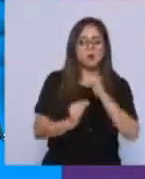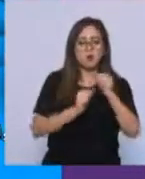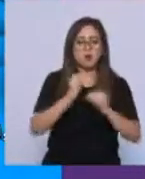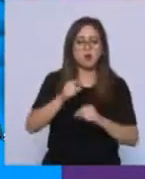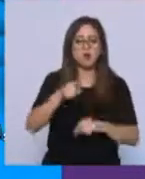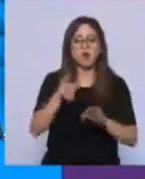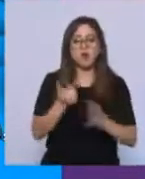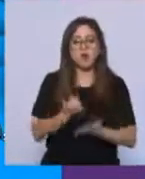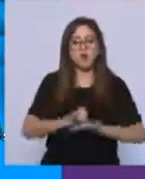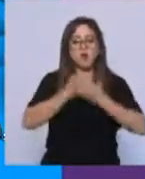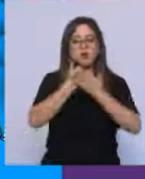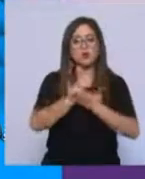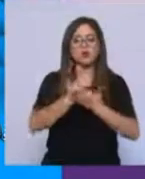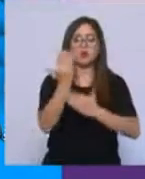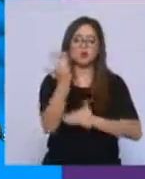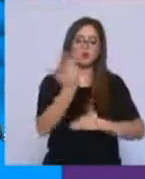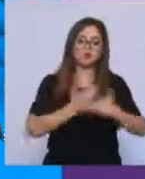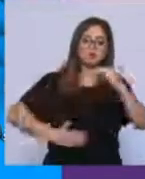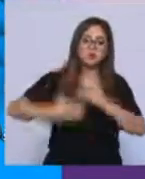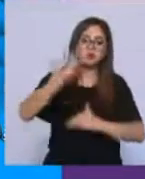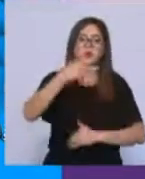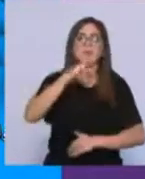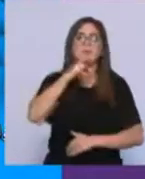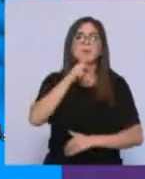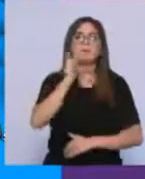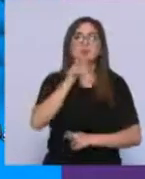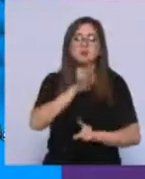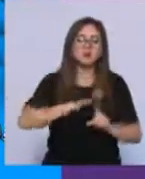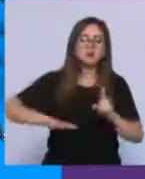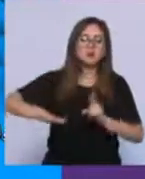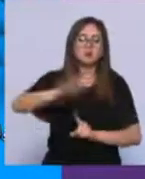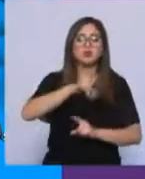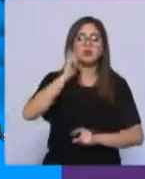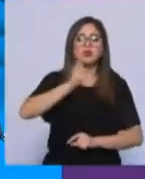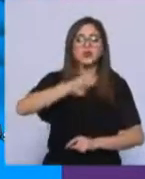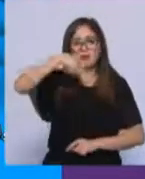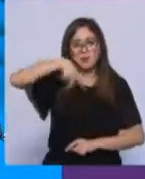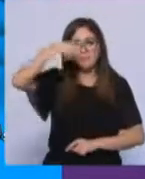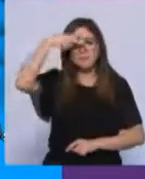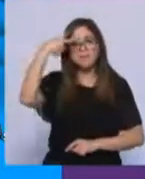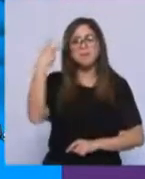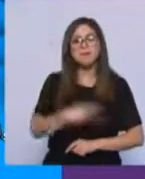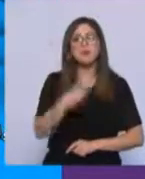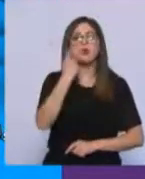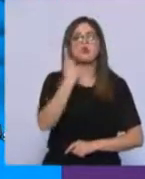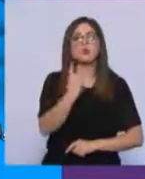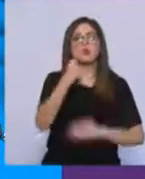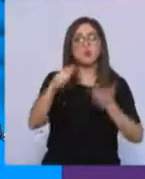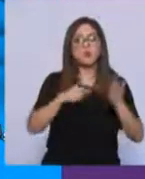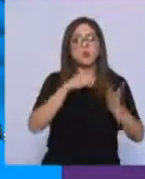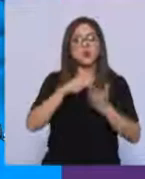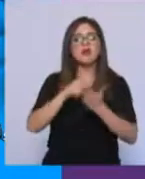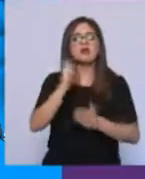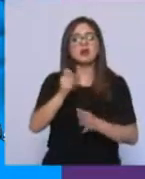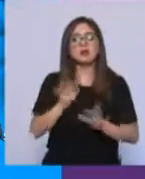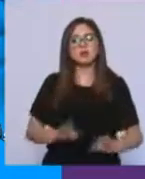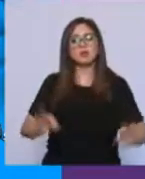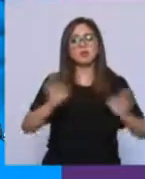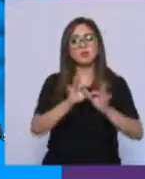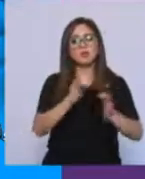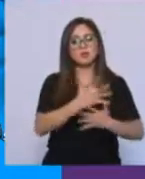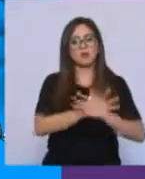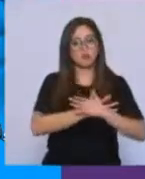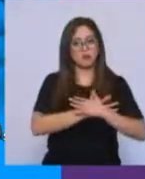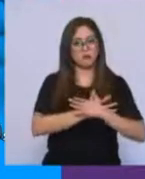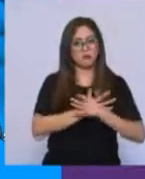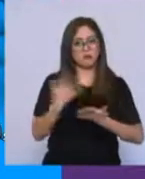sirva para impulsar la mejora de nuestra sociedad y que México sea un lugar en donde el amor siempre gane.